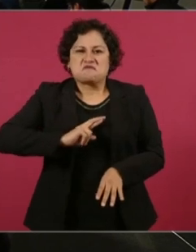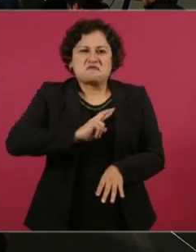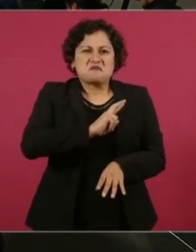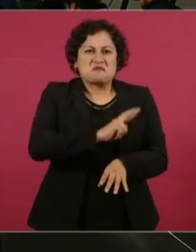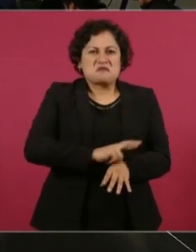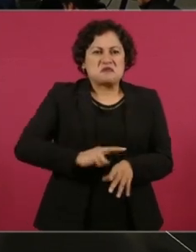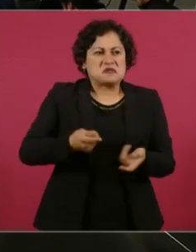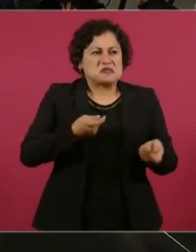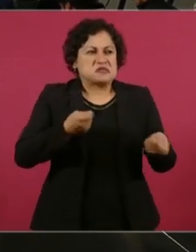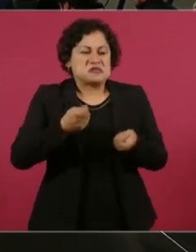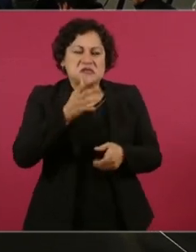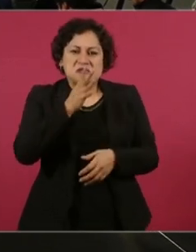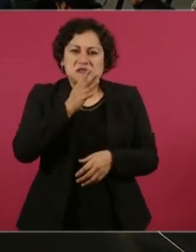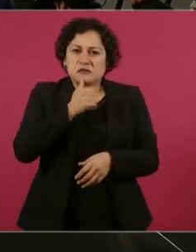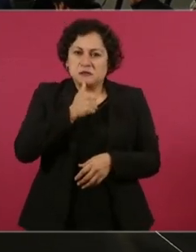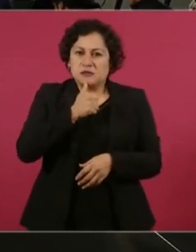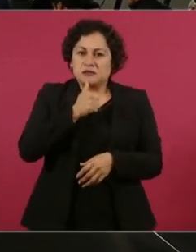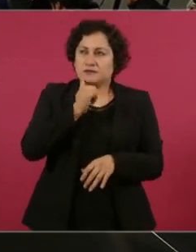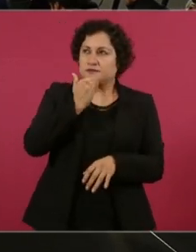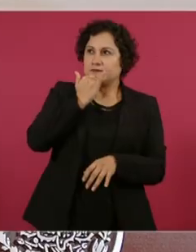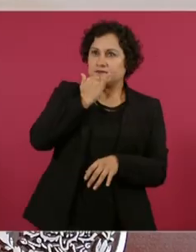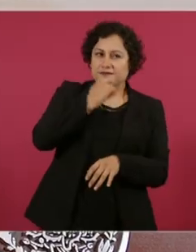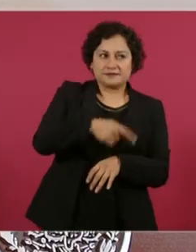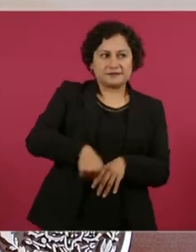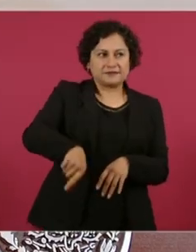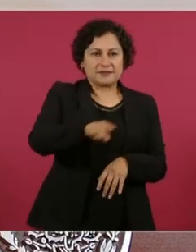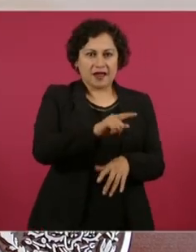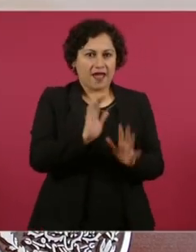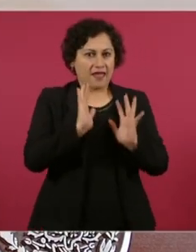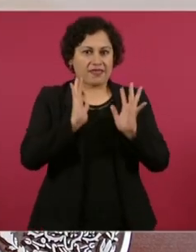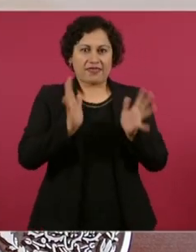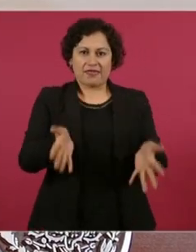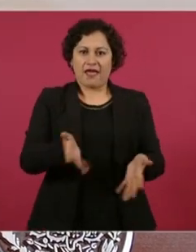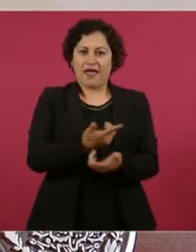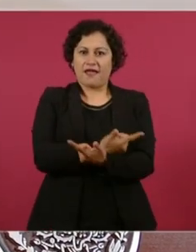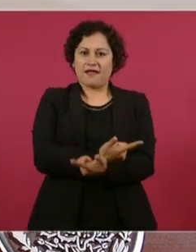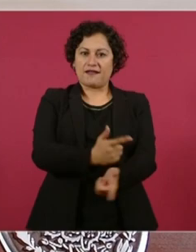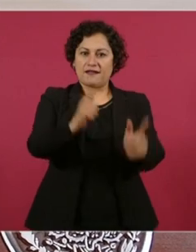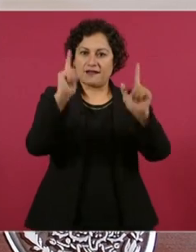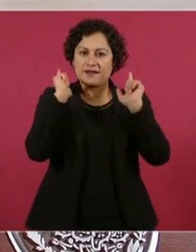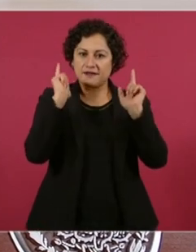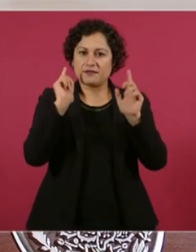Manda el pueblo y les molesta muchísimo